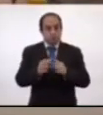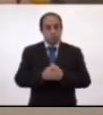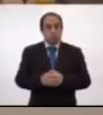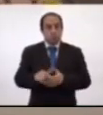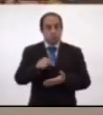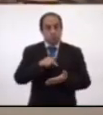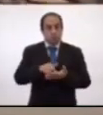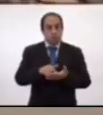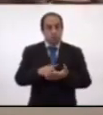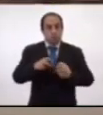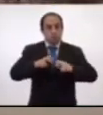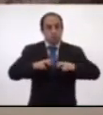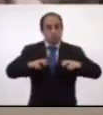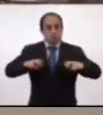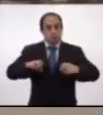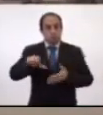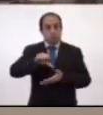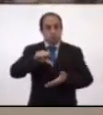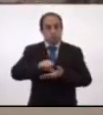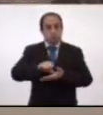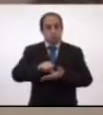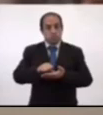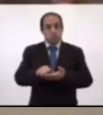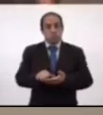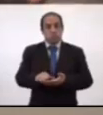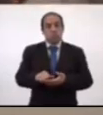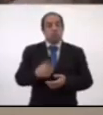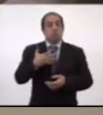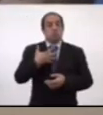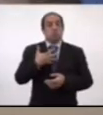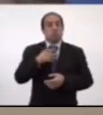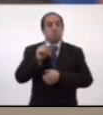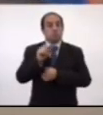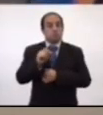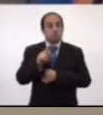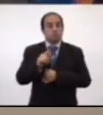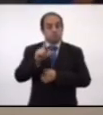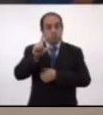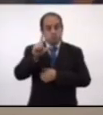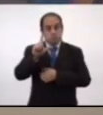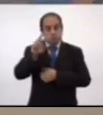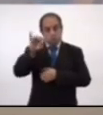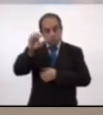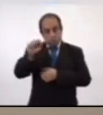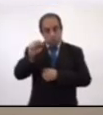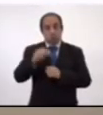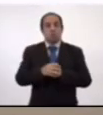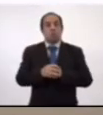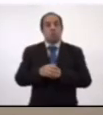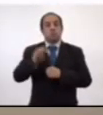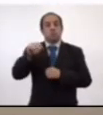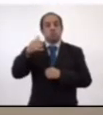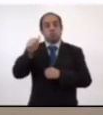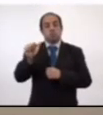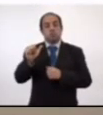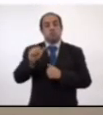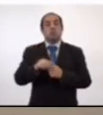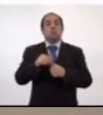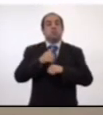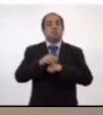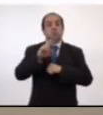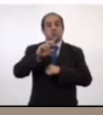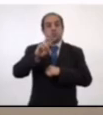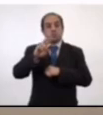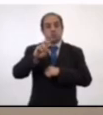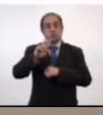de la mesa centralizada que está localizada en Luis Moya, número 102, esquina Delicias. Como ven, es un